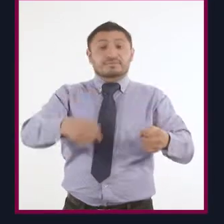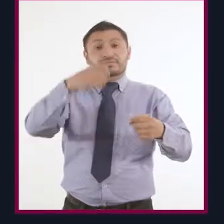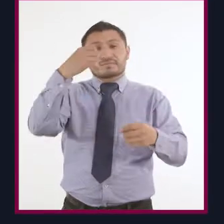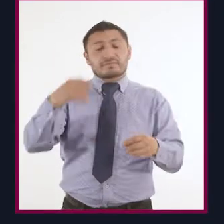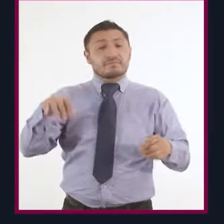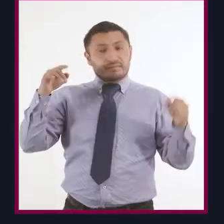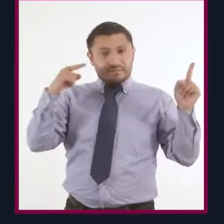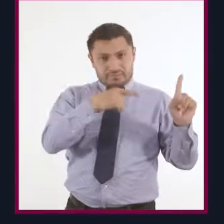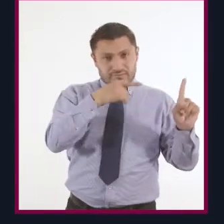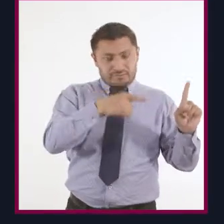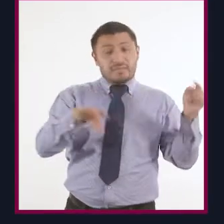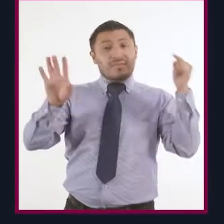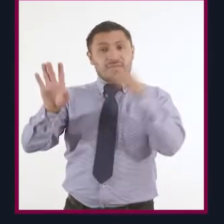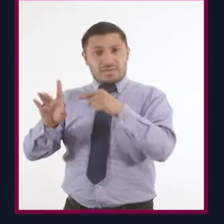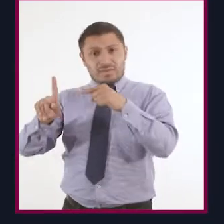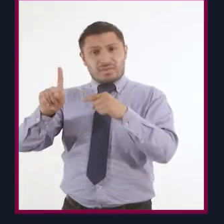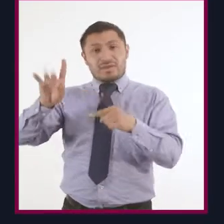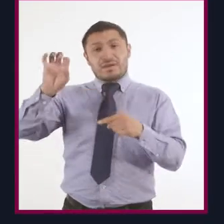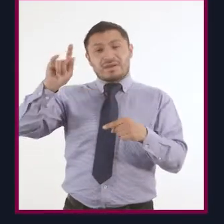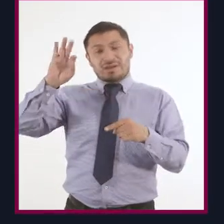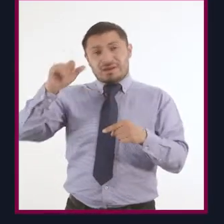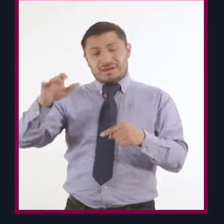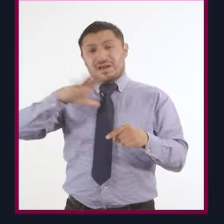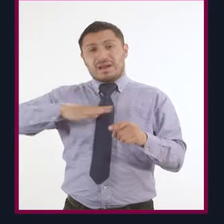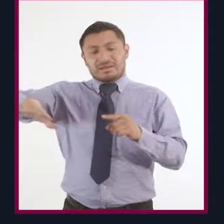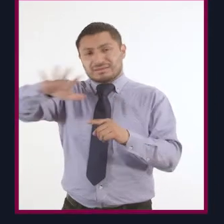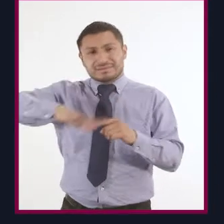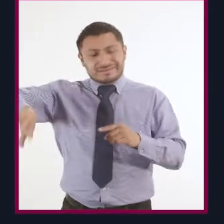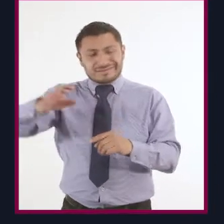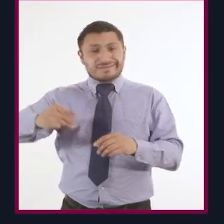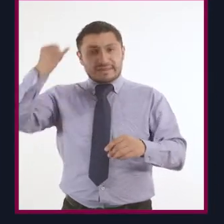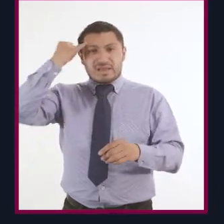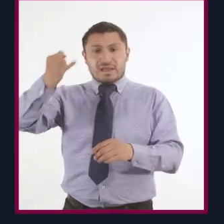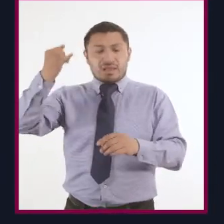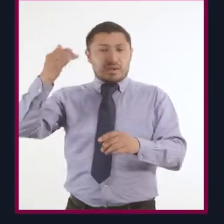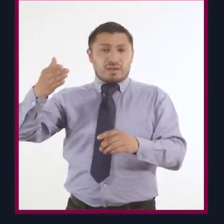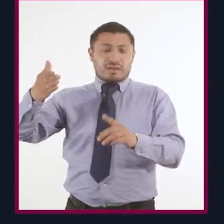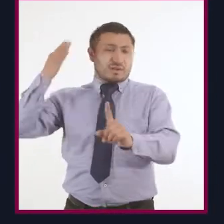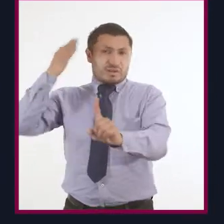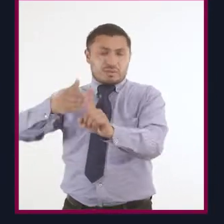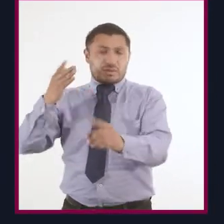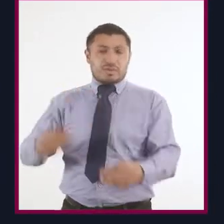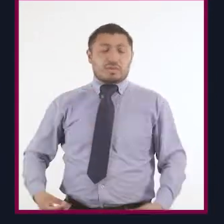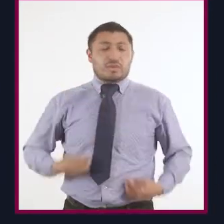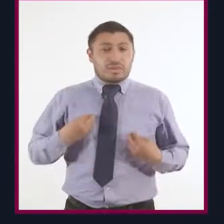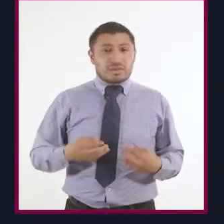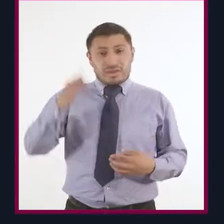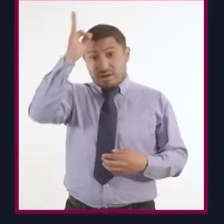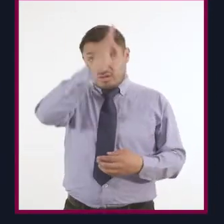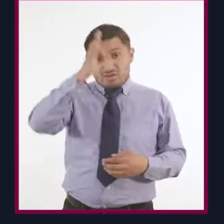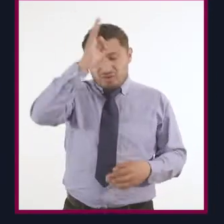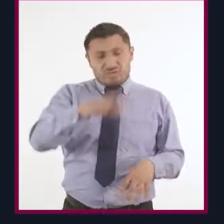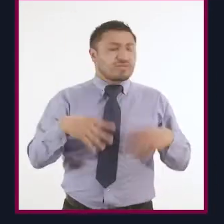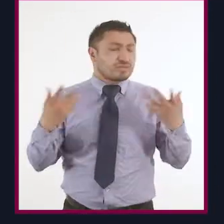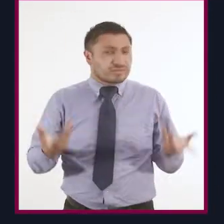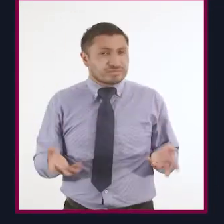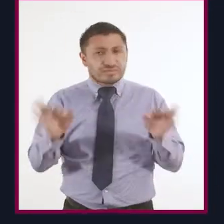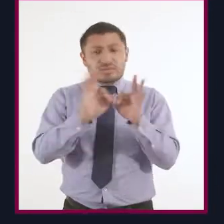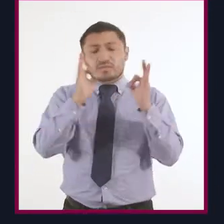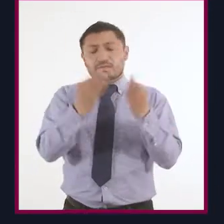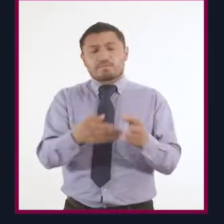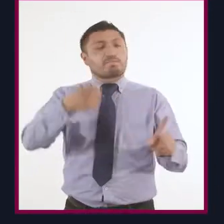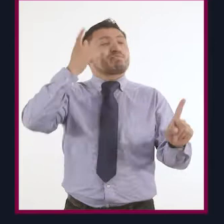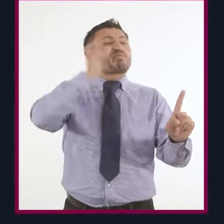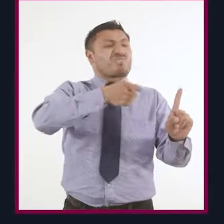la ética se refiere a la esfera de los ideales en la vida. La filosofía es, ante todo, una forma de